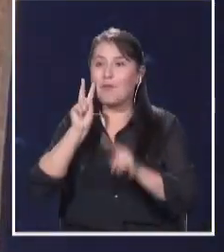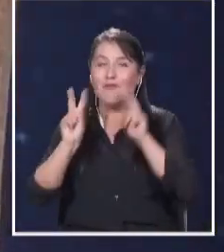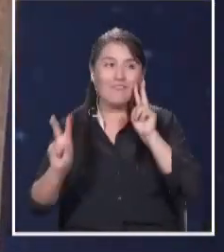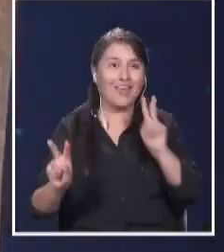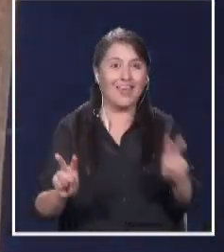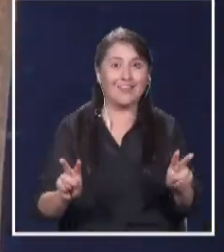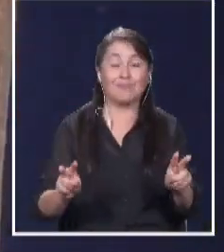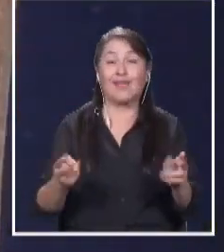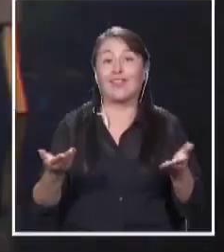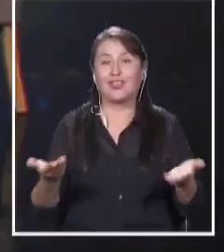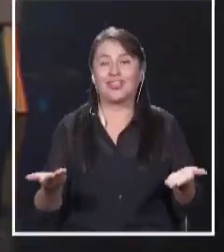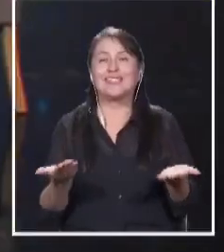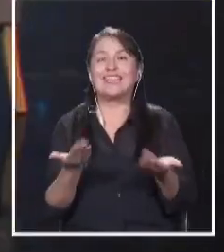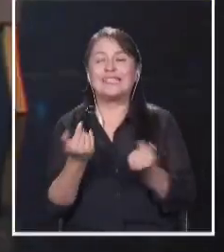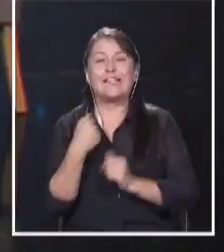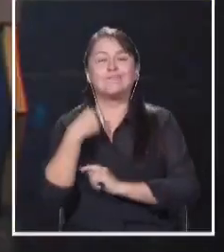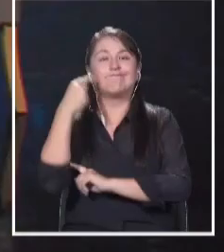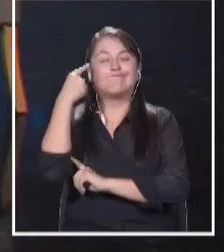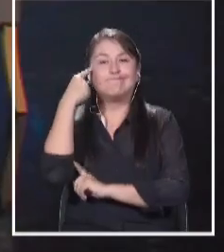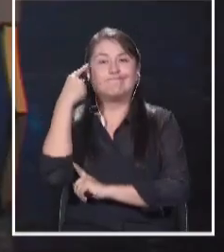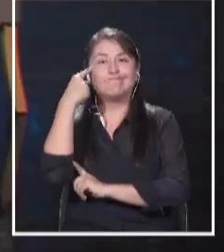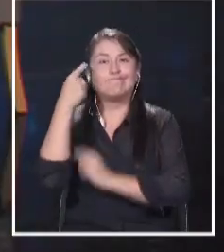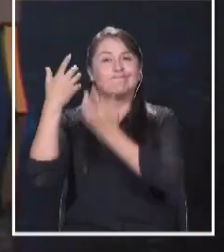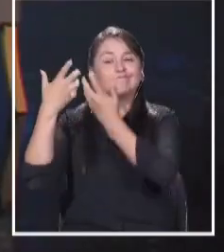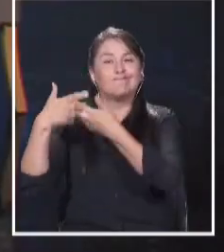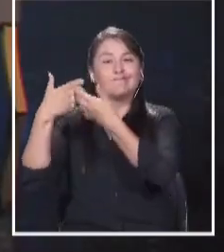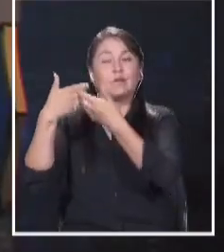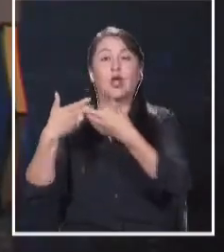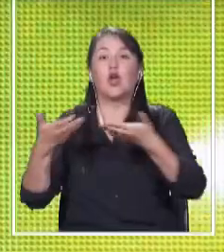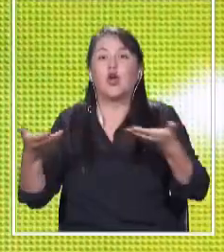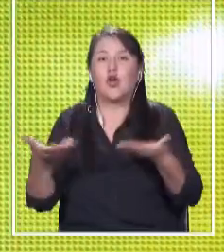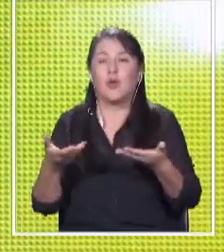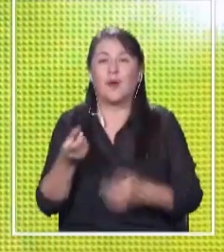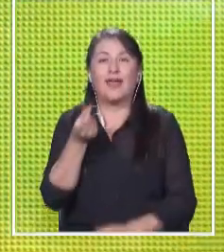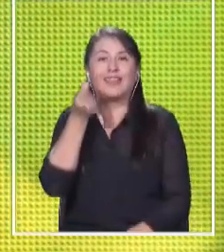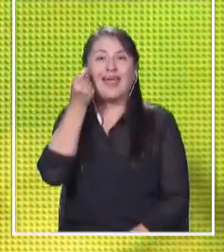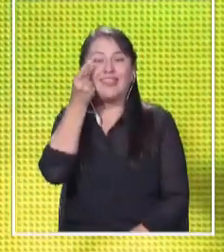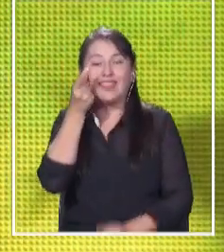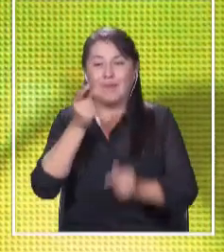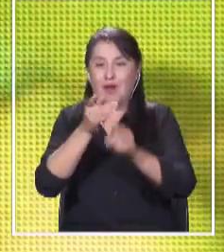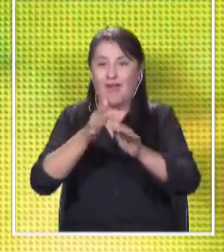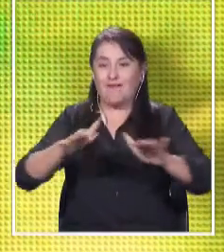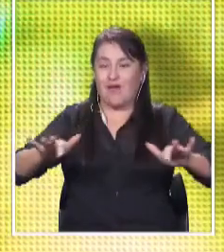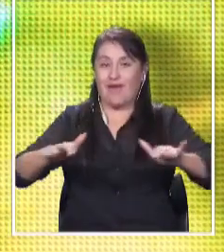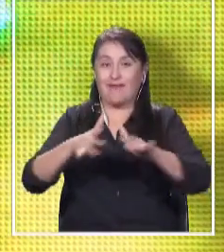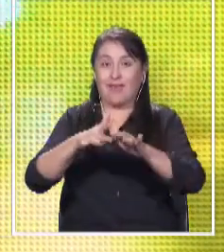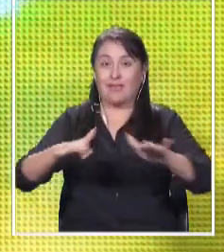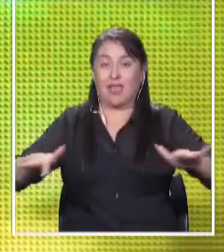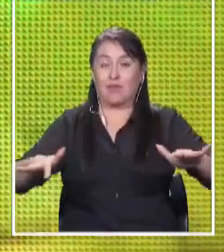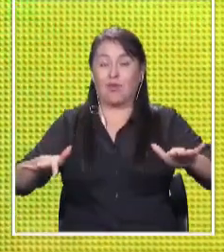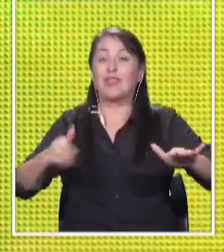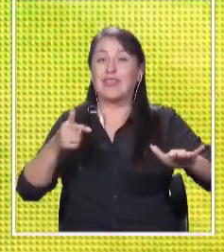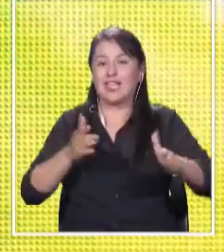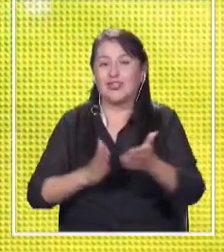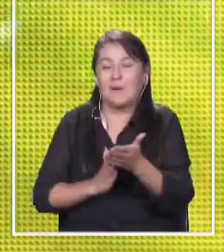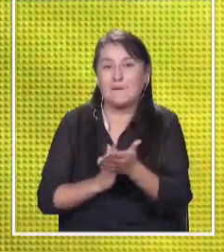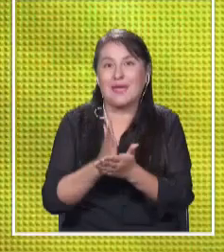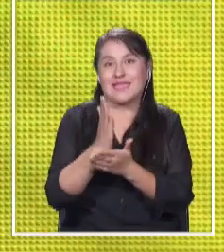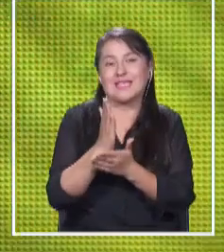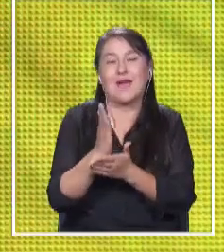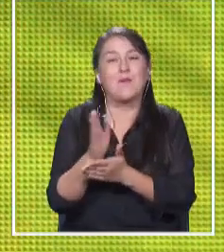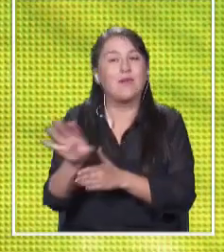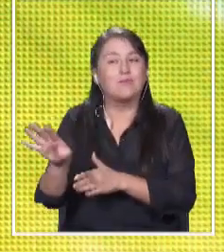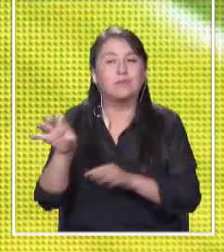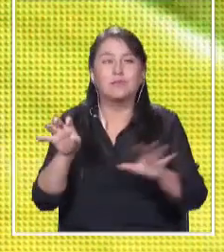Entonces necesitamos darle una vuelta a cómo estamos entendiendo los océanos y eso parte, como digo, por escuchar qué es lo que está pasando,